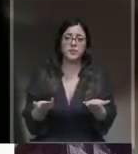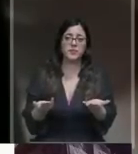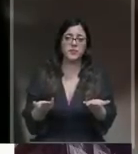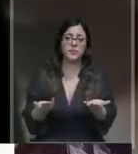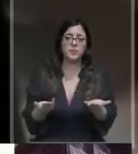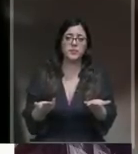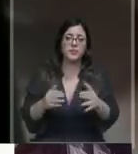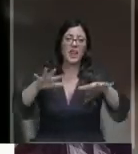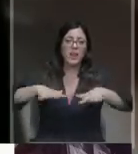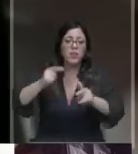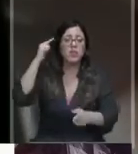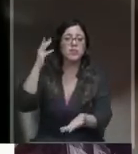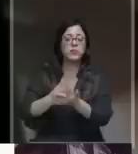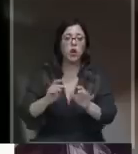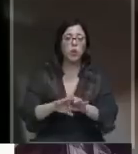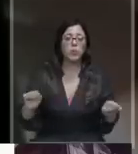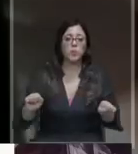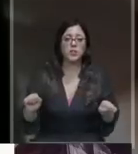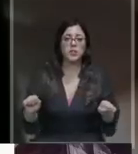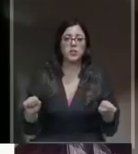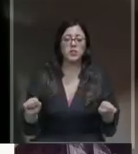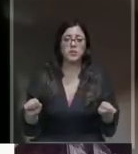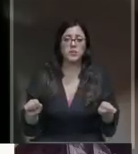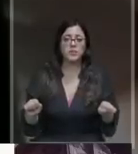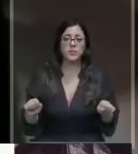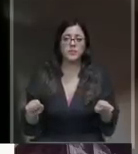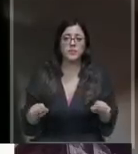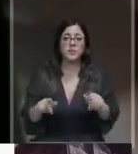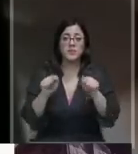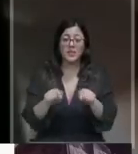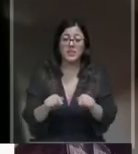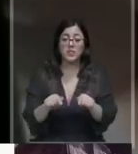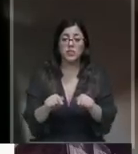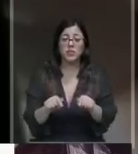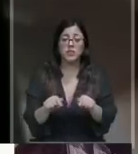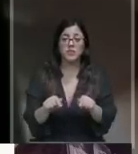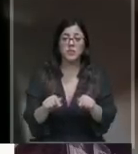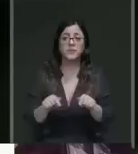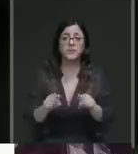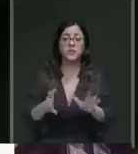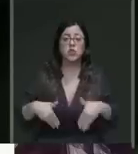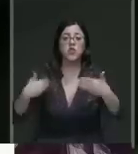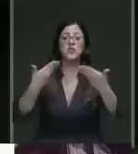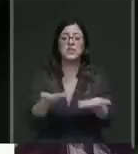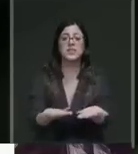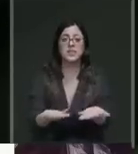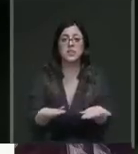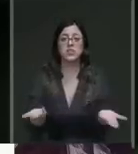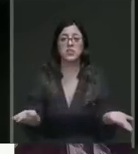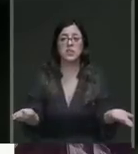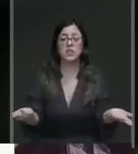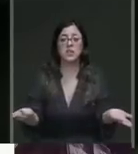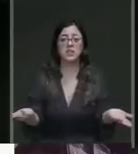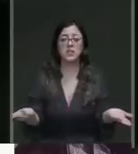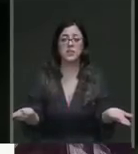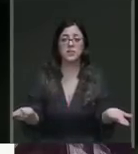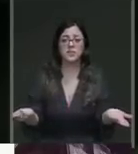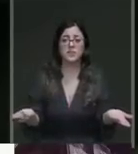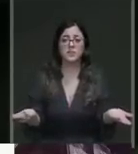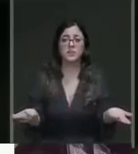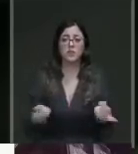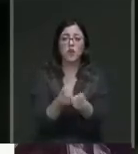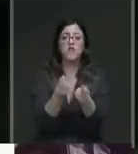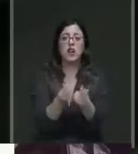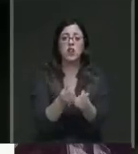de haber comprometido o haber acordado ese mecanismo, ofreciendo a todo evento un precio